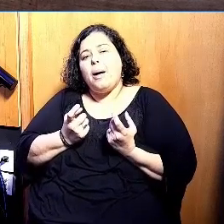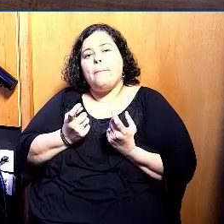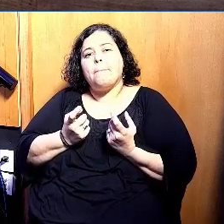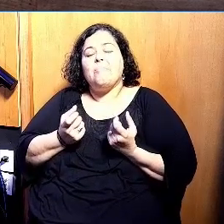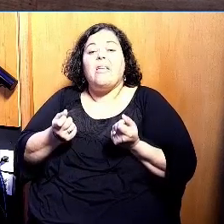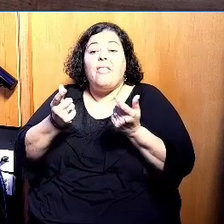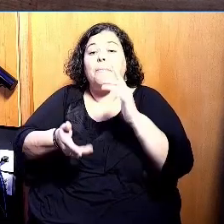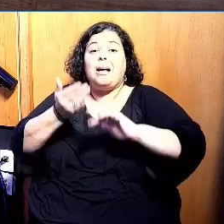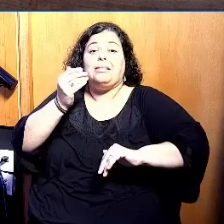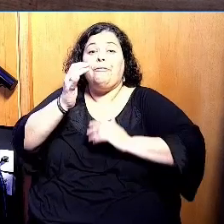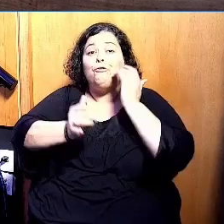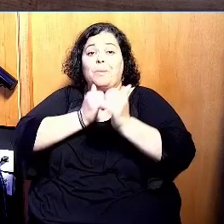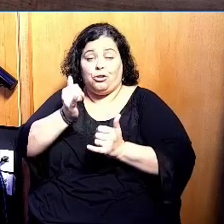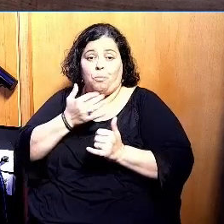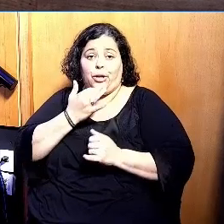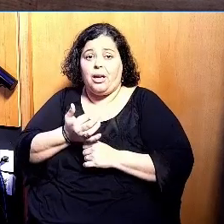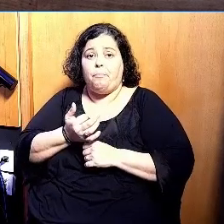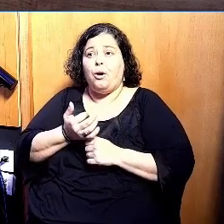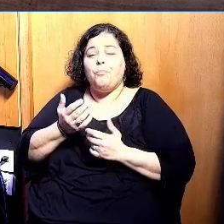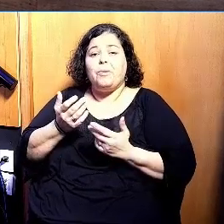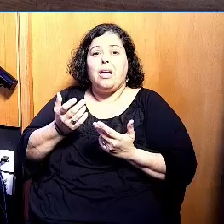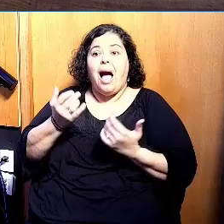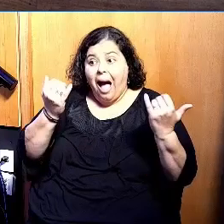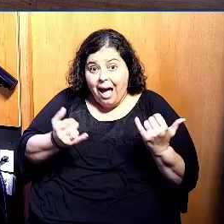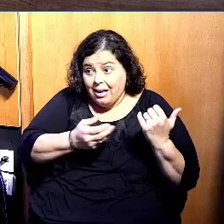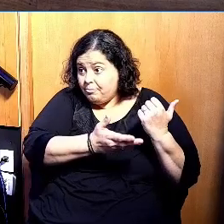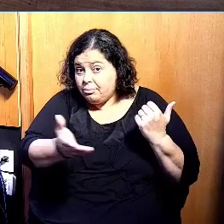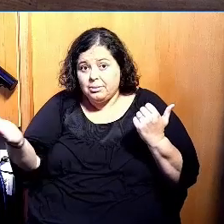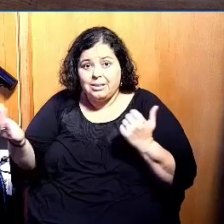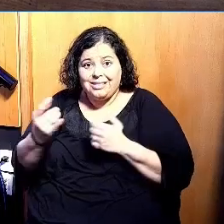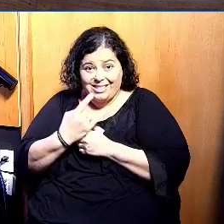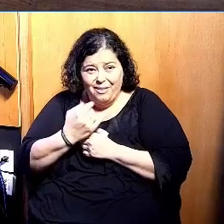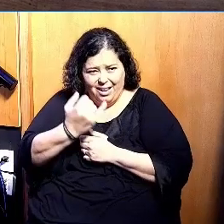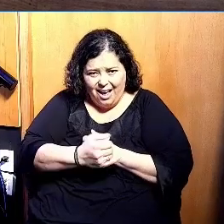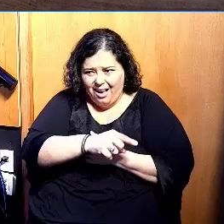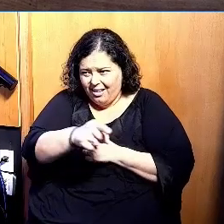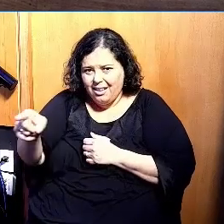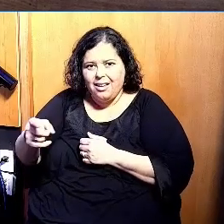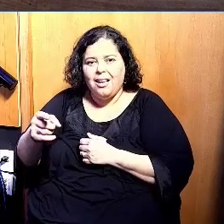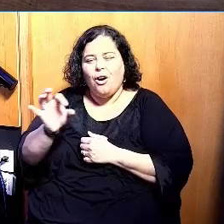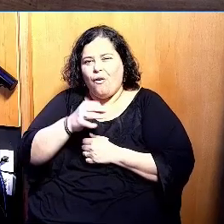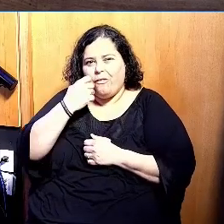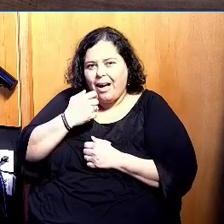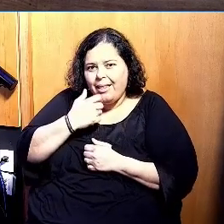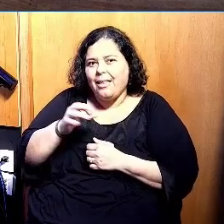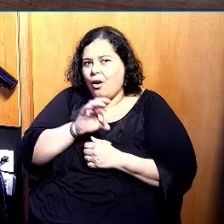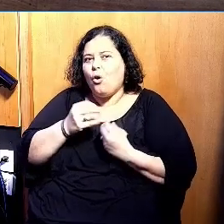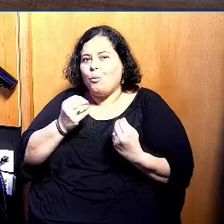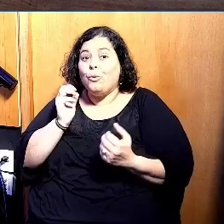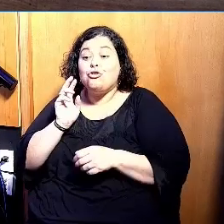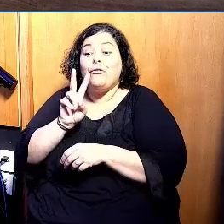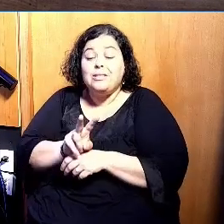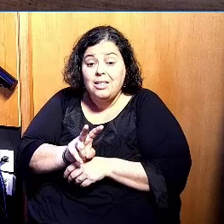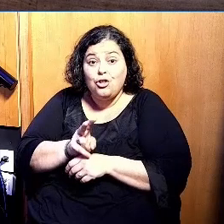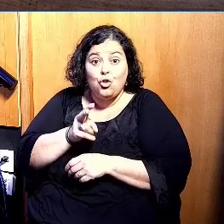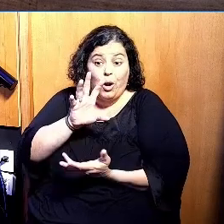disponibilizar esa información de, bueno, cuán ceibalizado, por así decirlo, está cada uno de los centros educativos para saber en el momento de la visita cómo abordar